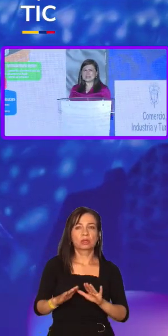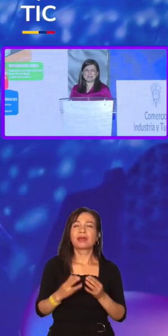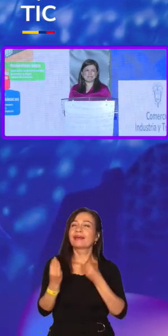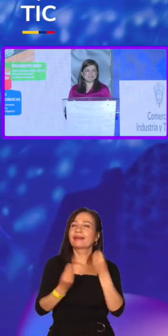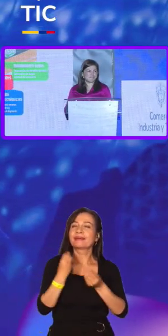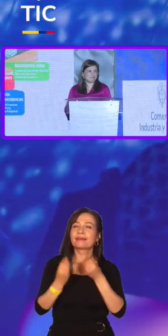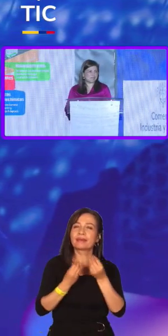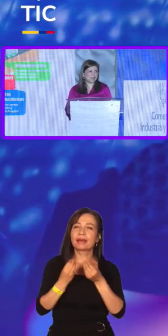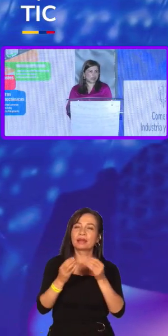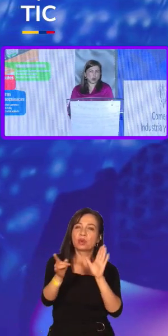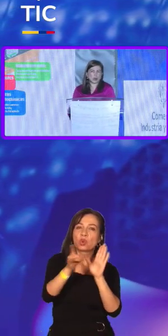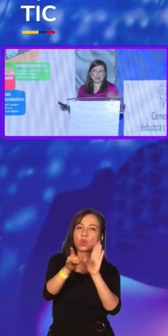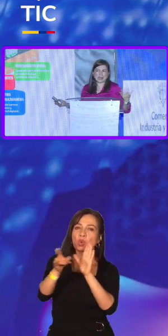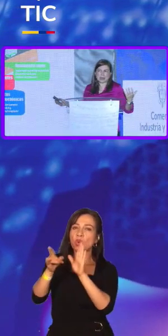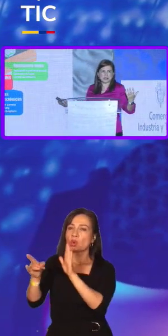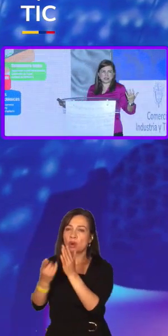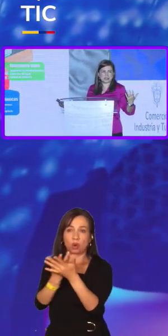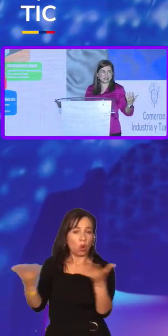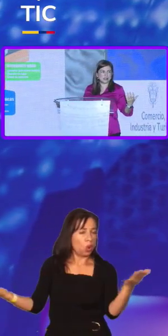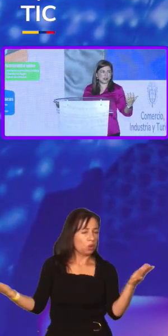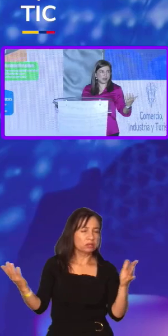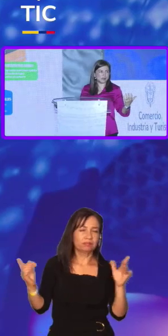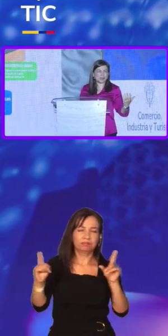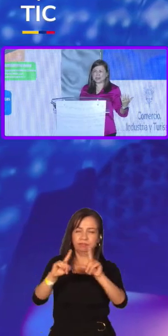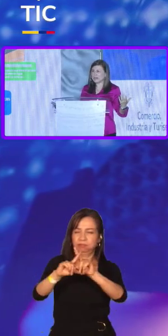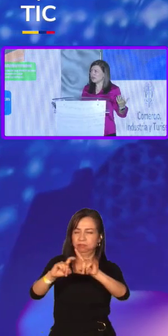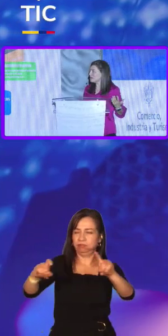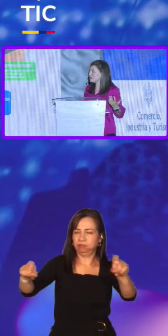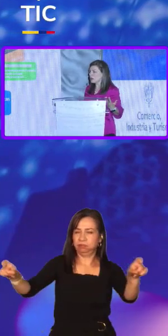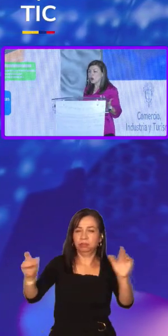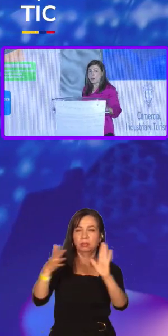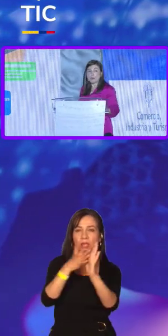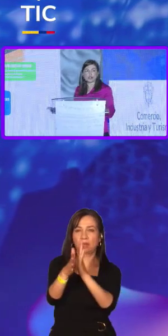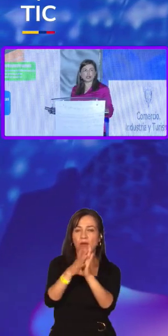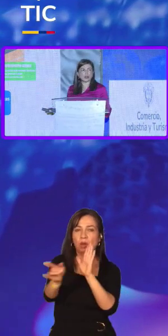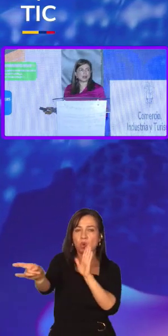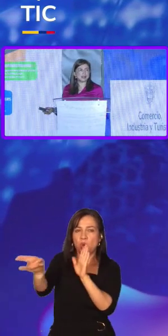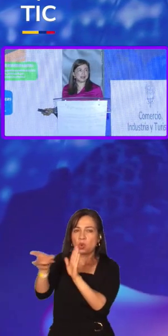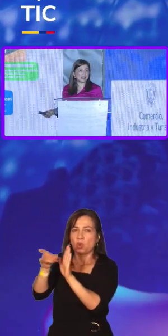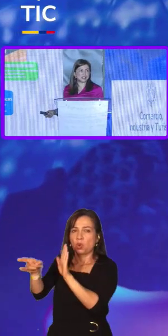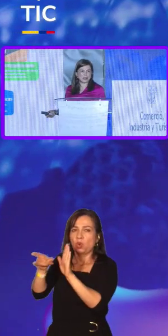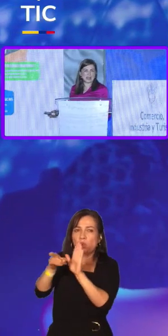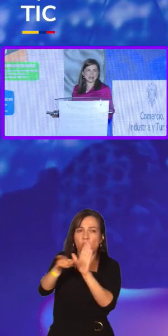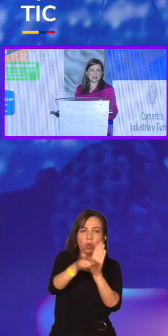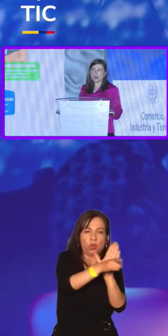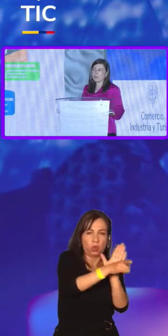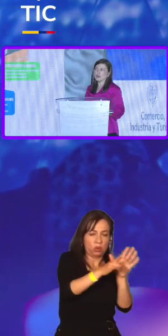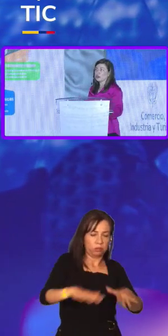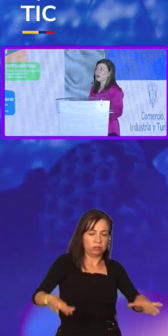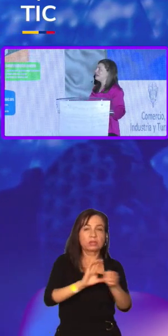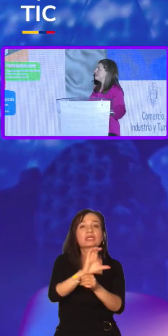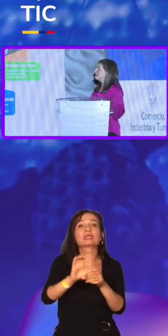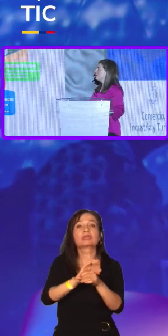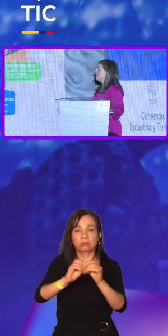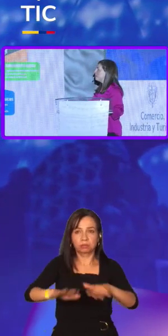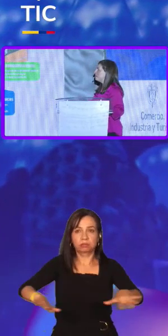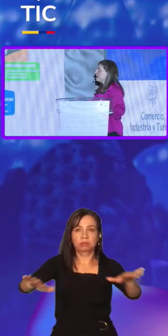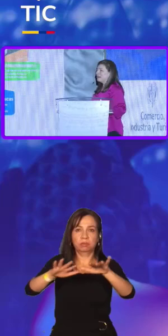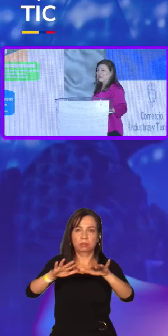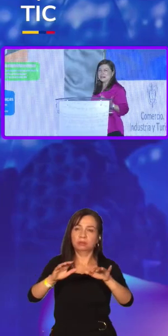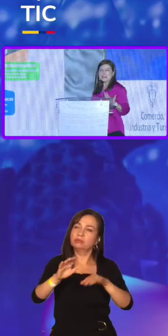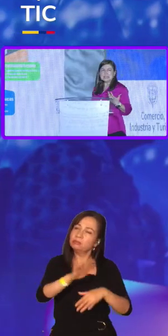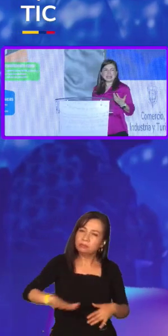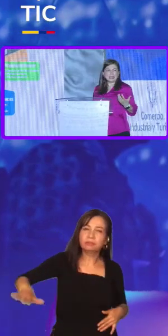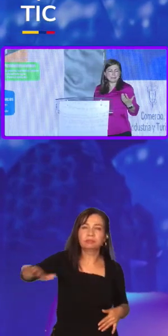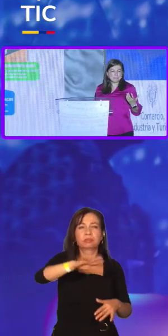poner sensores de todo lo que queramos obtener de información por toda la ciudad o por todo el